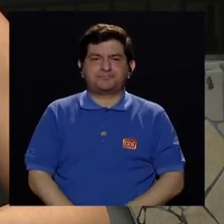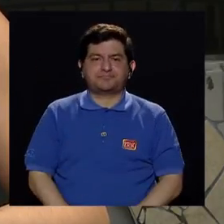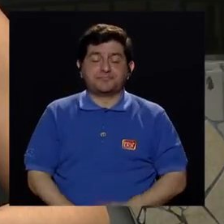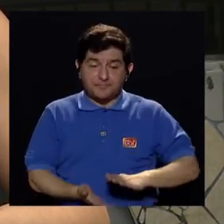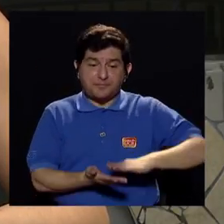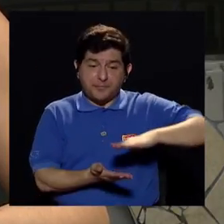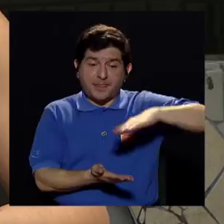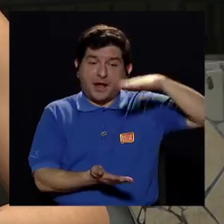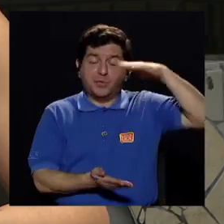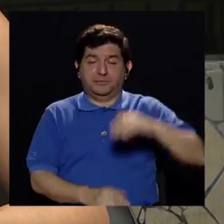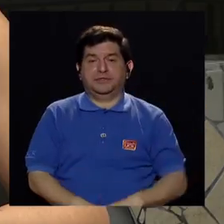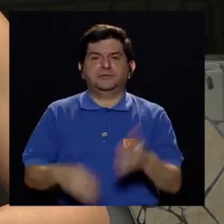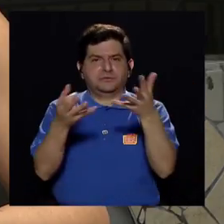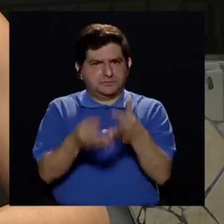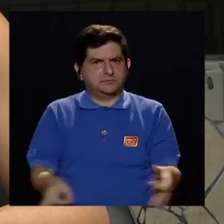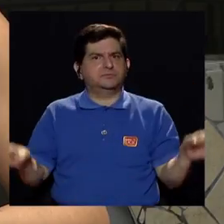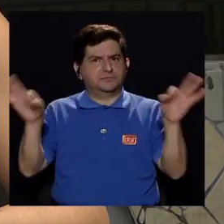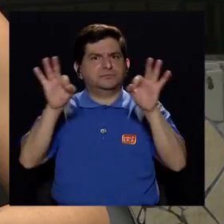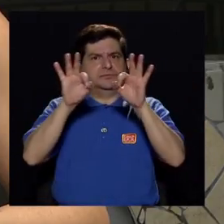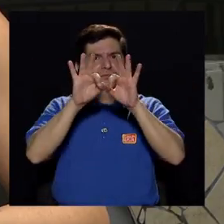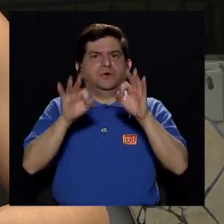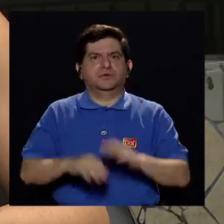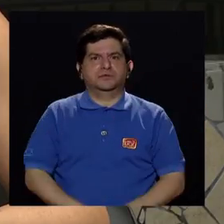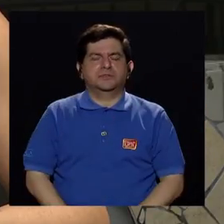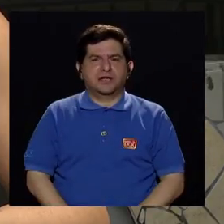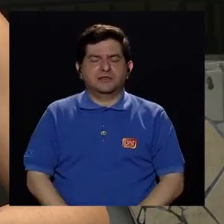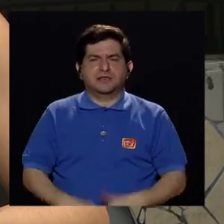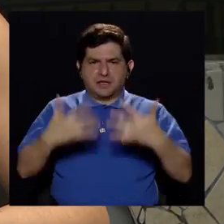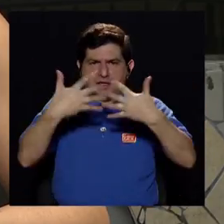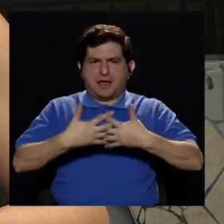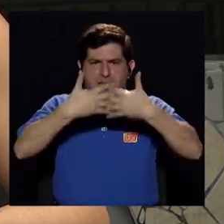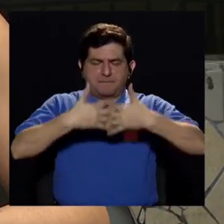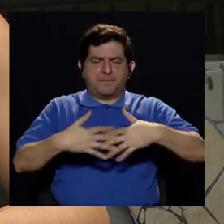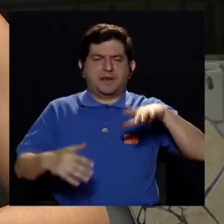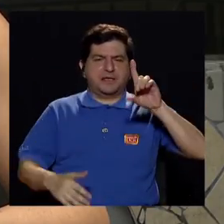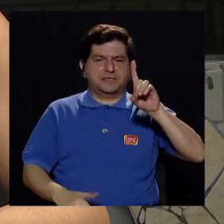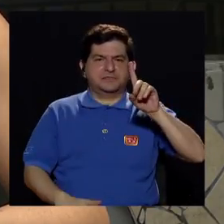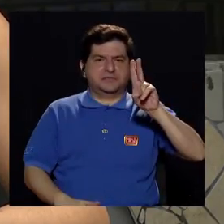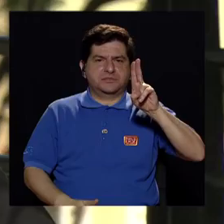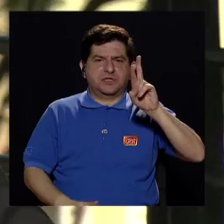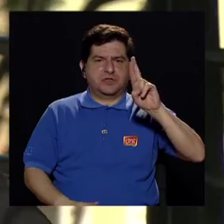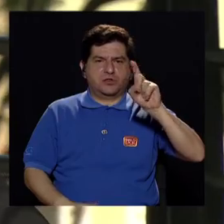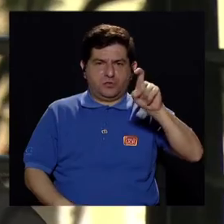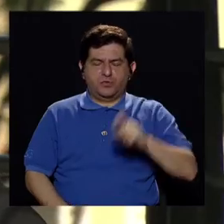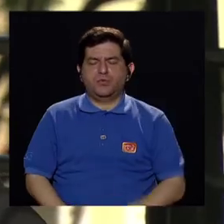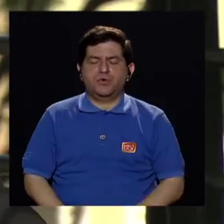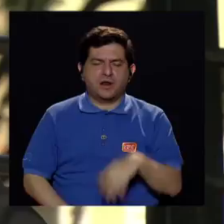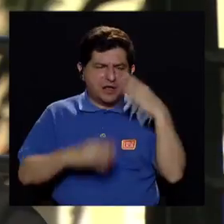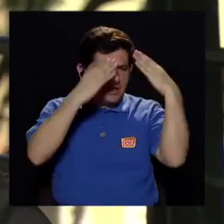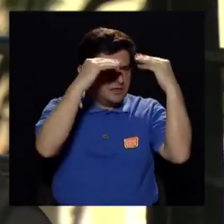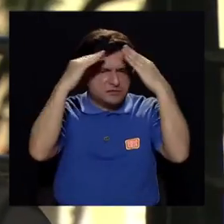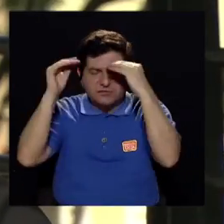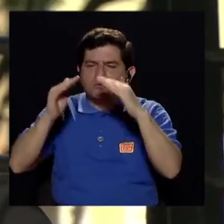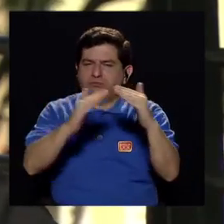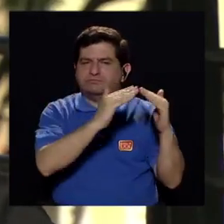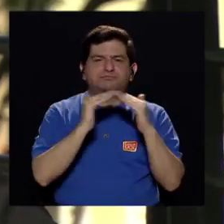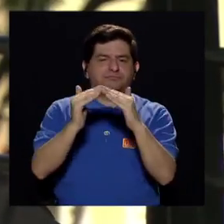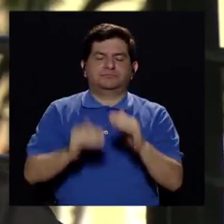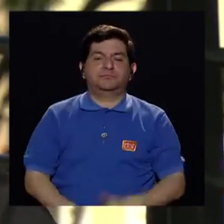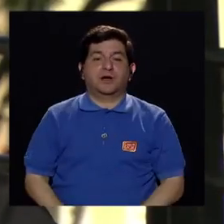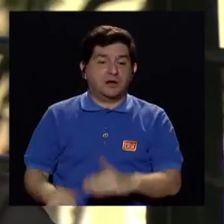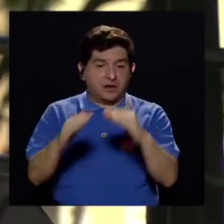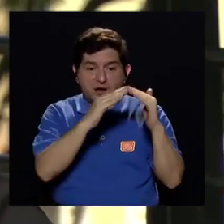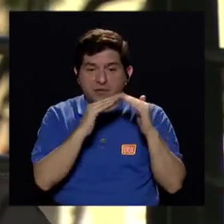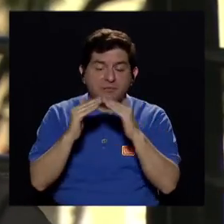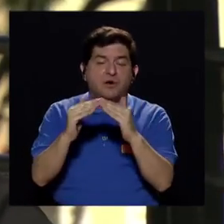aumento, por eso la importancia y por eso Durex se ha dedicado a informar y trabajar con la población, porque es una población que se